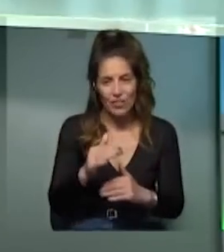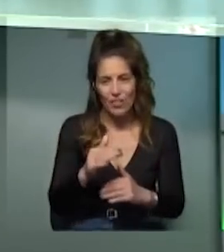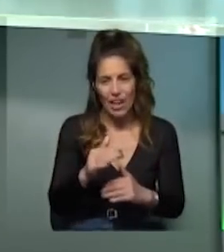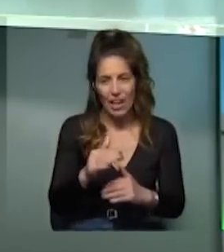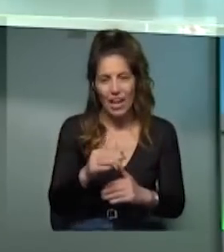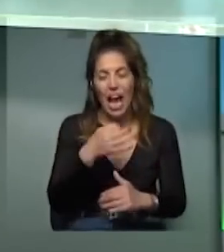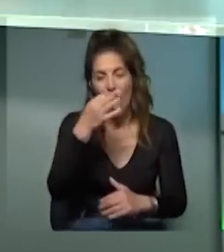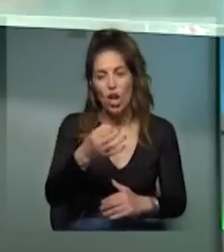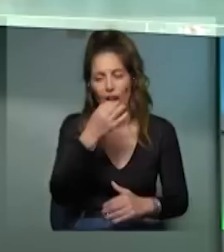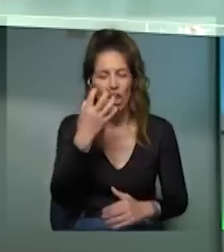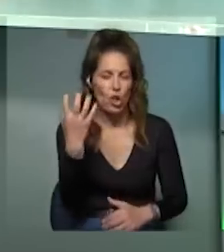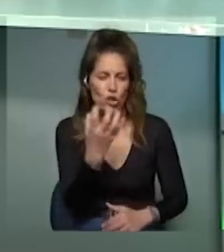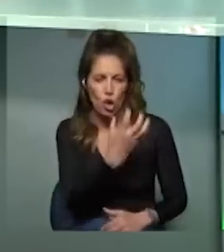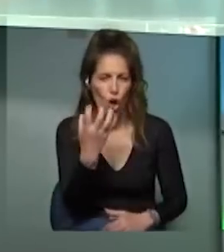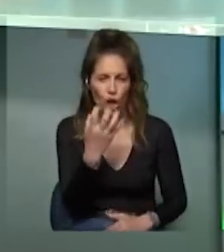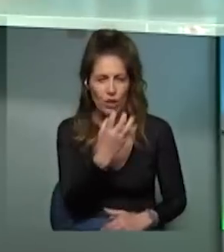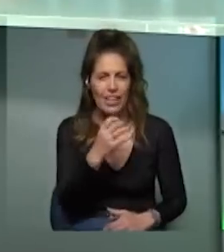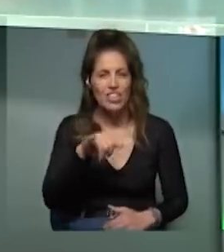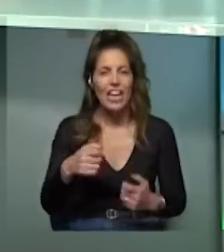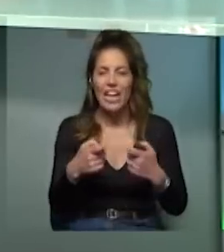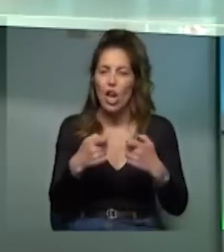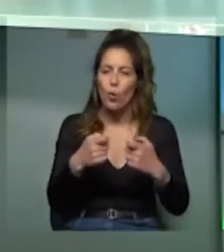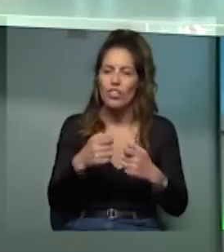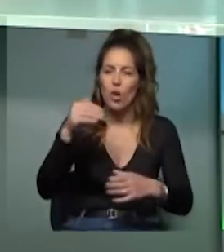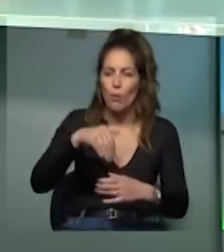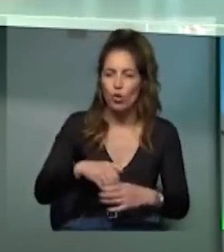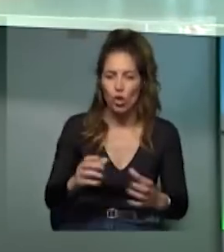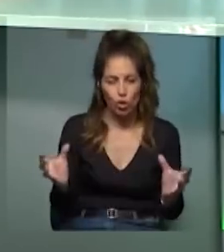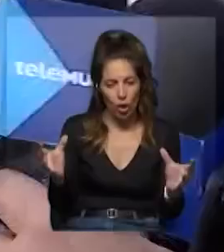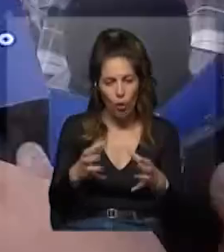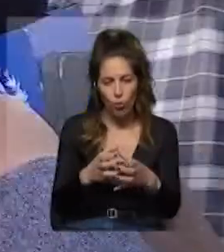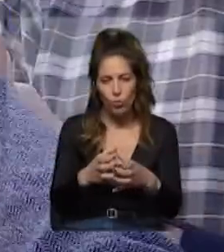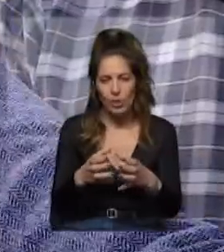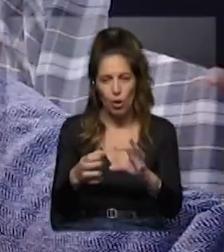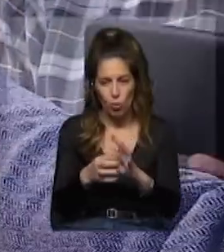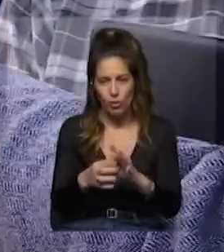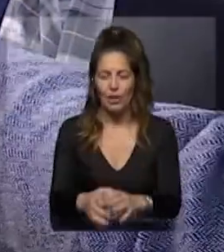los relatos catastróficos ya que la coalición terminó votando Toda junta